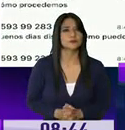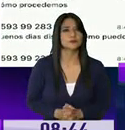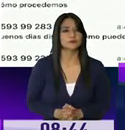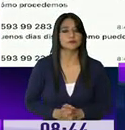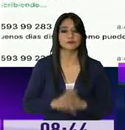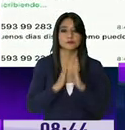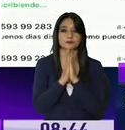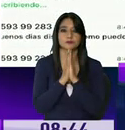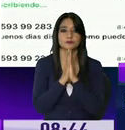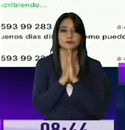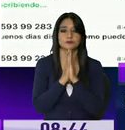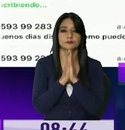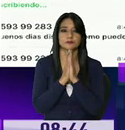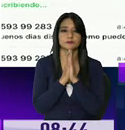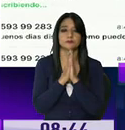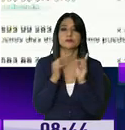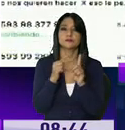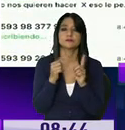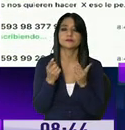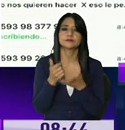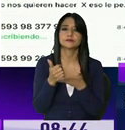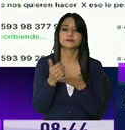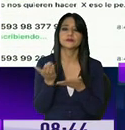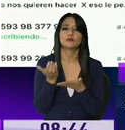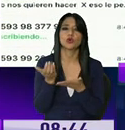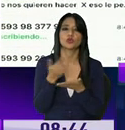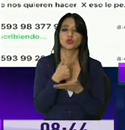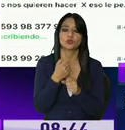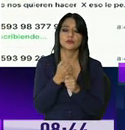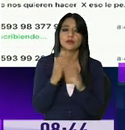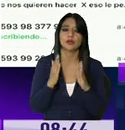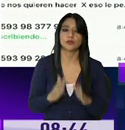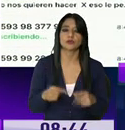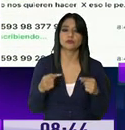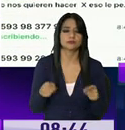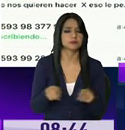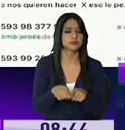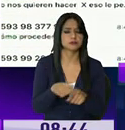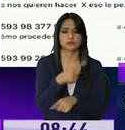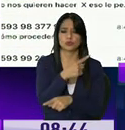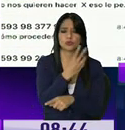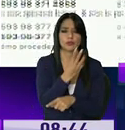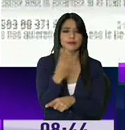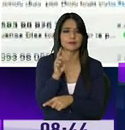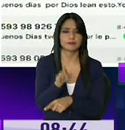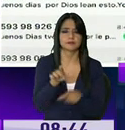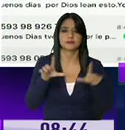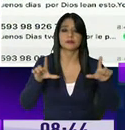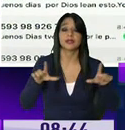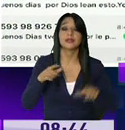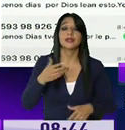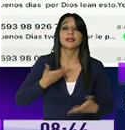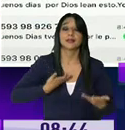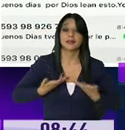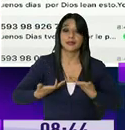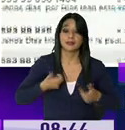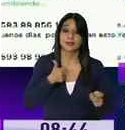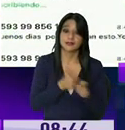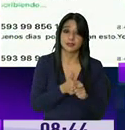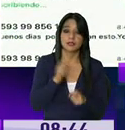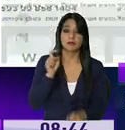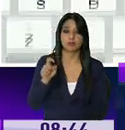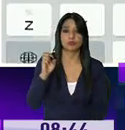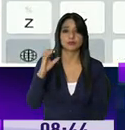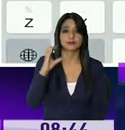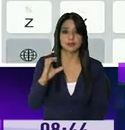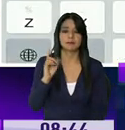días, le pedimos al señor Granda que nos ayude con el bono de los kits, somos trabajadores del día. Lo mismo. Ahí está, tiendacerca.es. Ahí está,